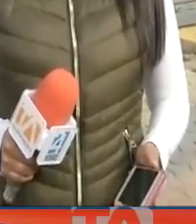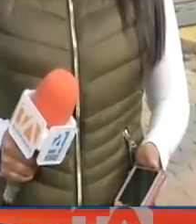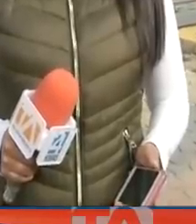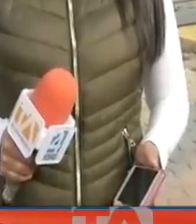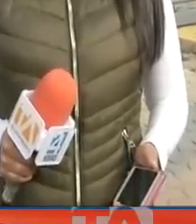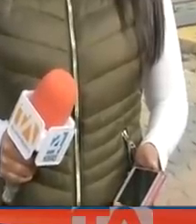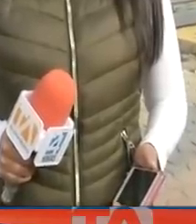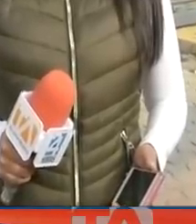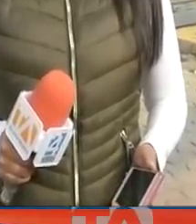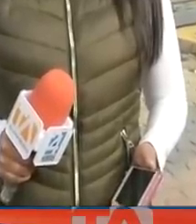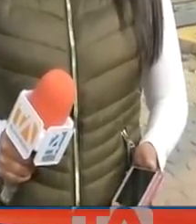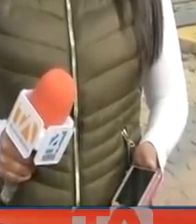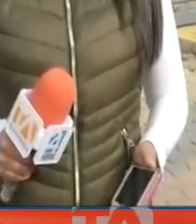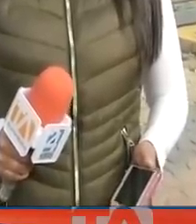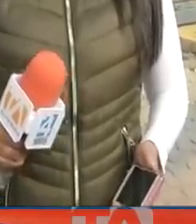adelante.